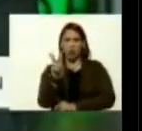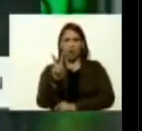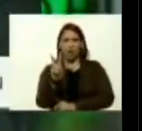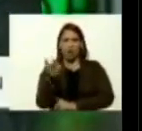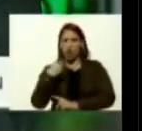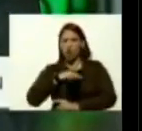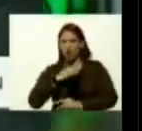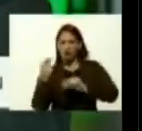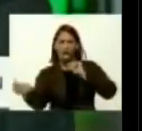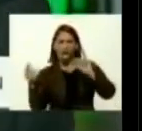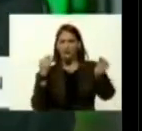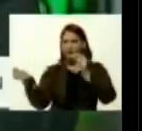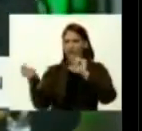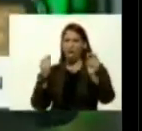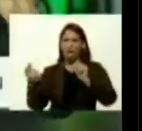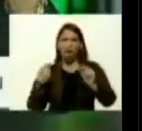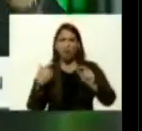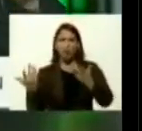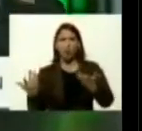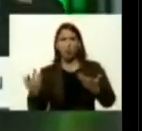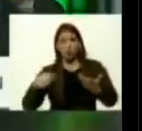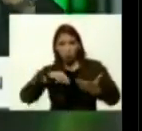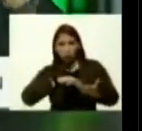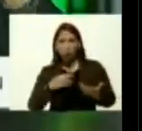un camión de piedra en